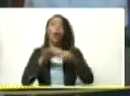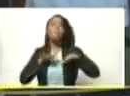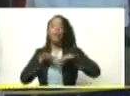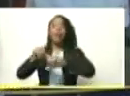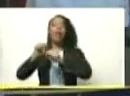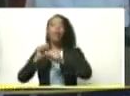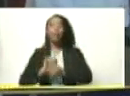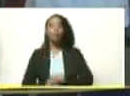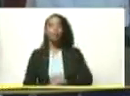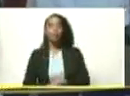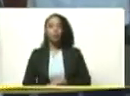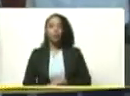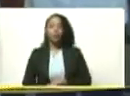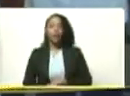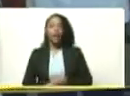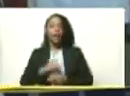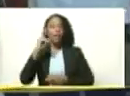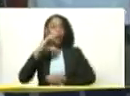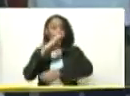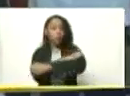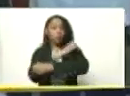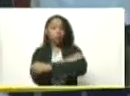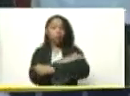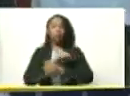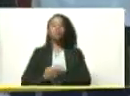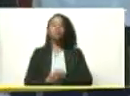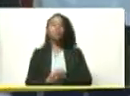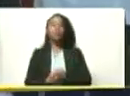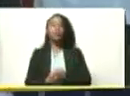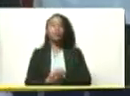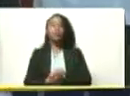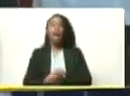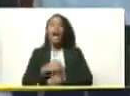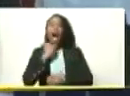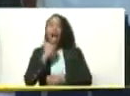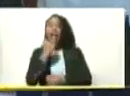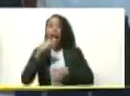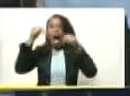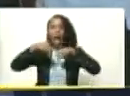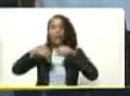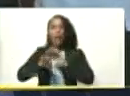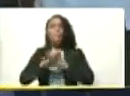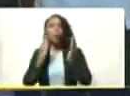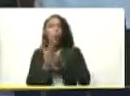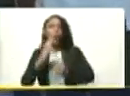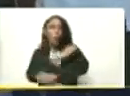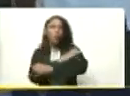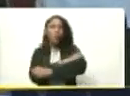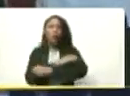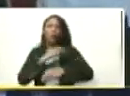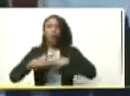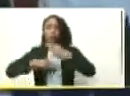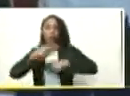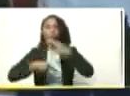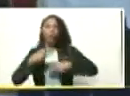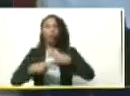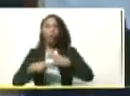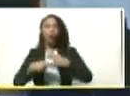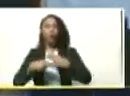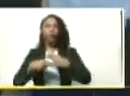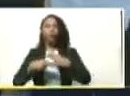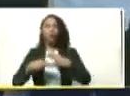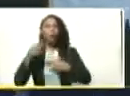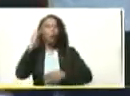imperialista y de los oligarcas. ¿Alguien es antioligárquico en este mundo? La revolución bolivariana.